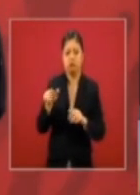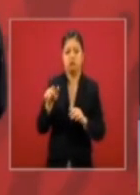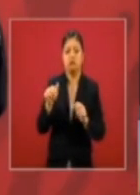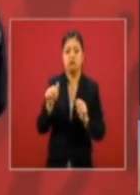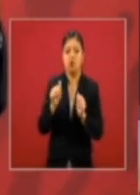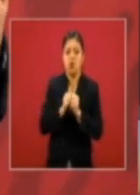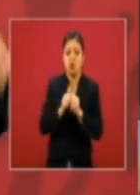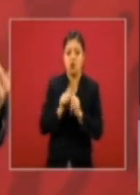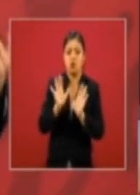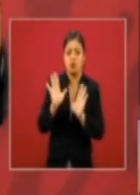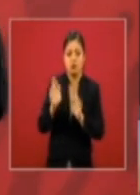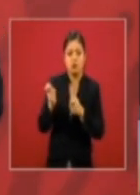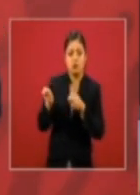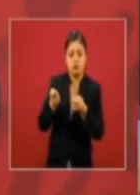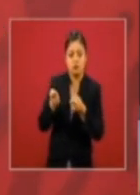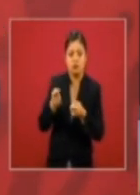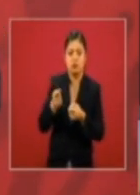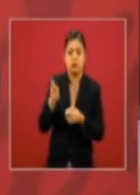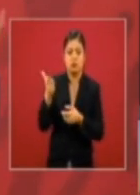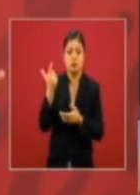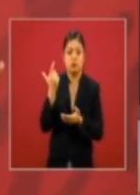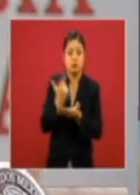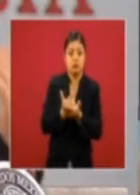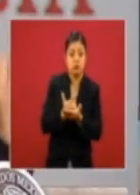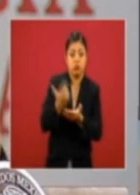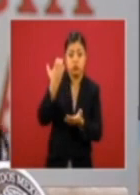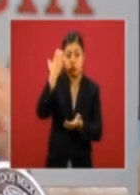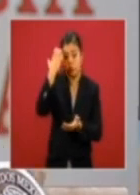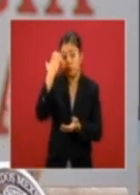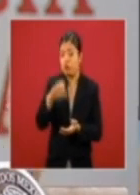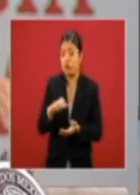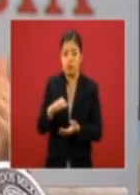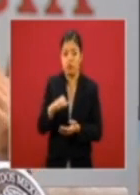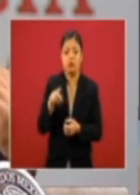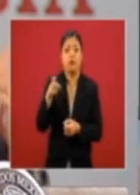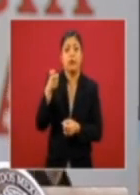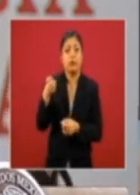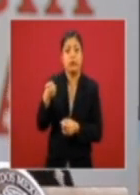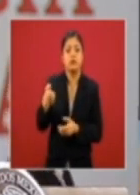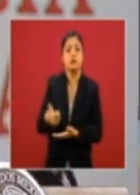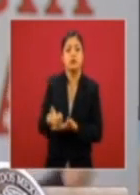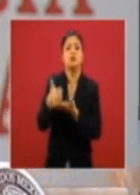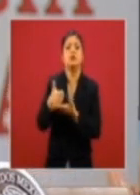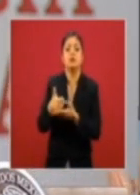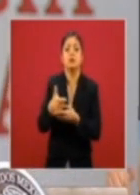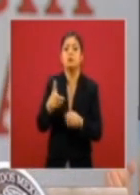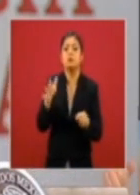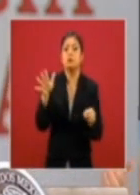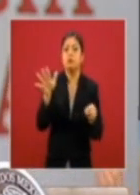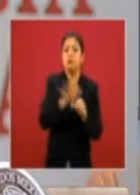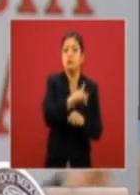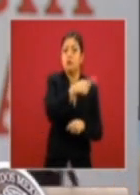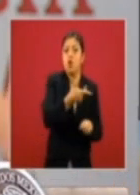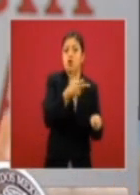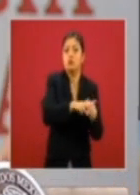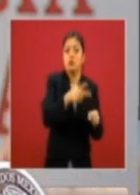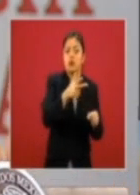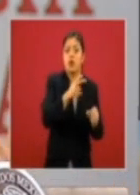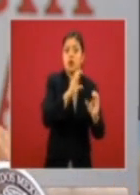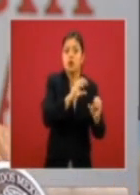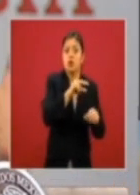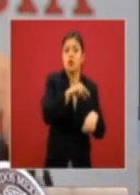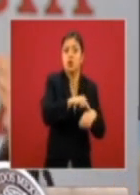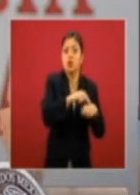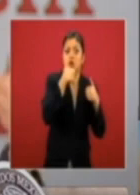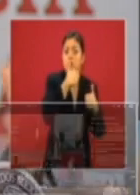no amenaza o no logra saturar los servicios de salud y todas las